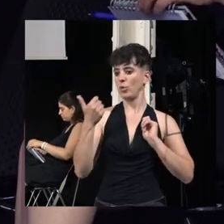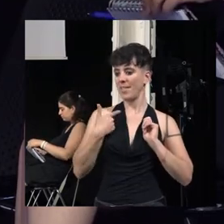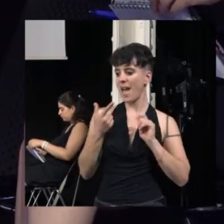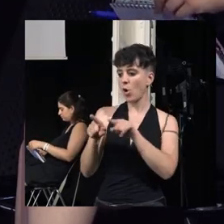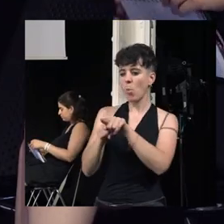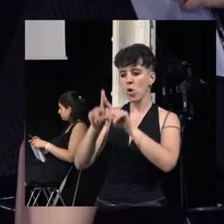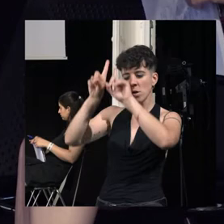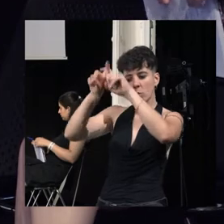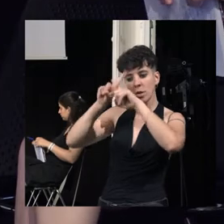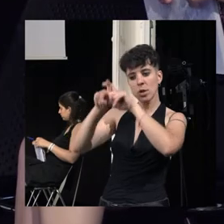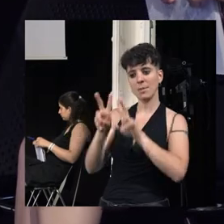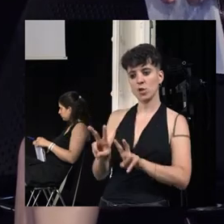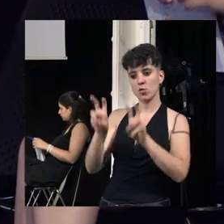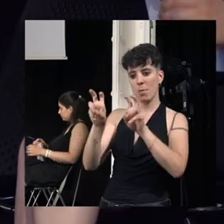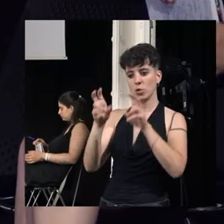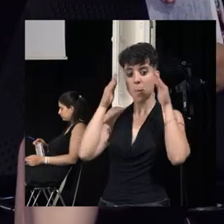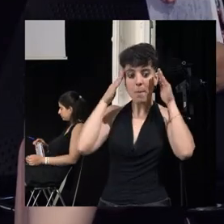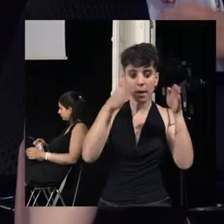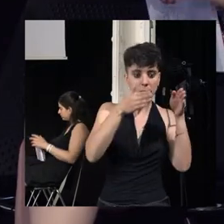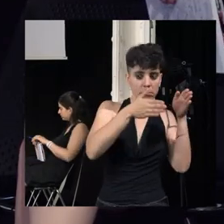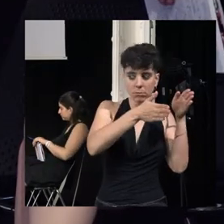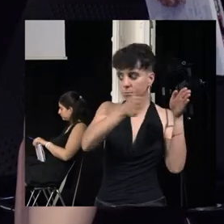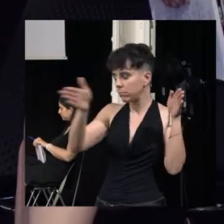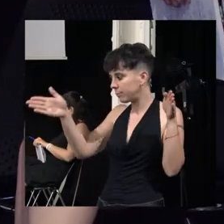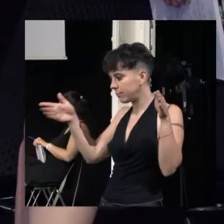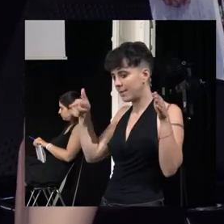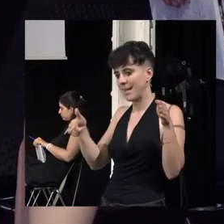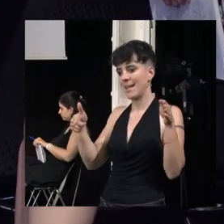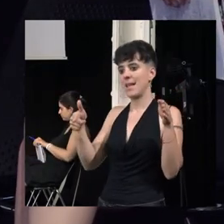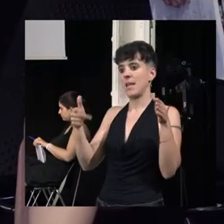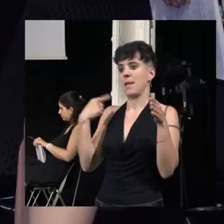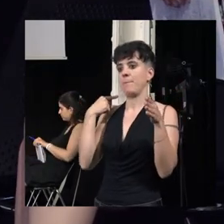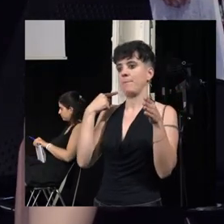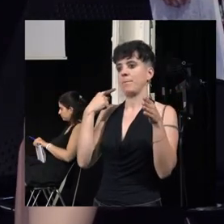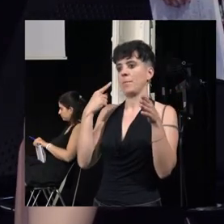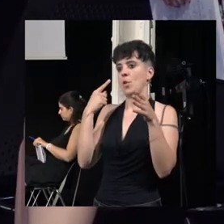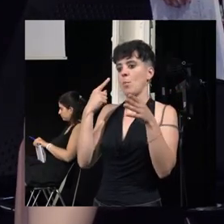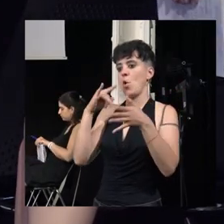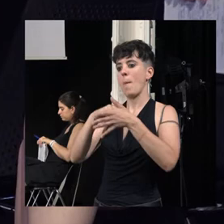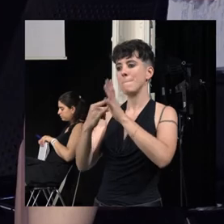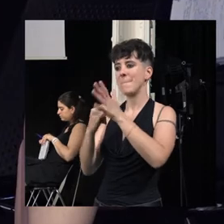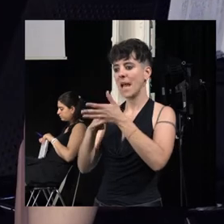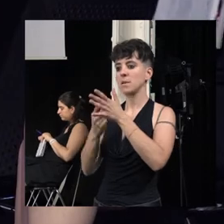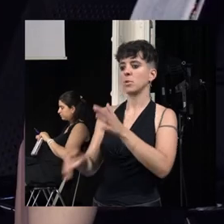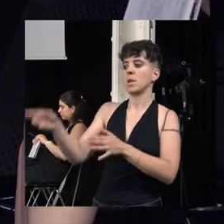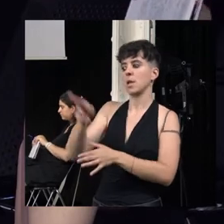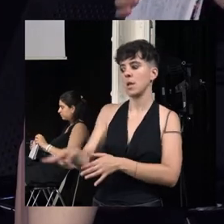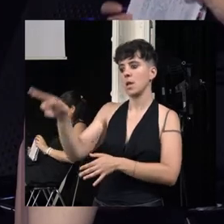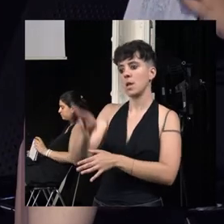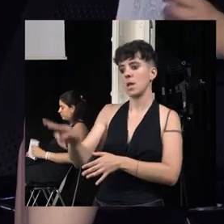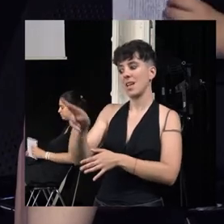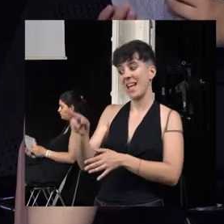cuestionamientos. Permite mirar, por otro lado, los mecanismos que dibujan reiterada, pero no inexorablemente, las fronteras,